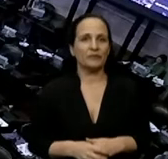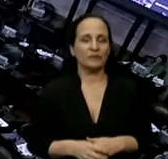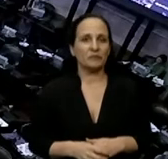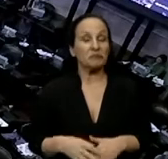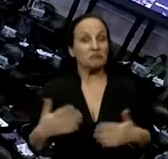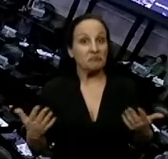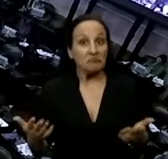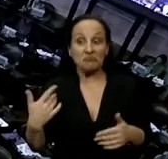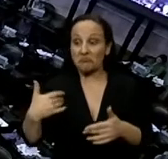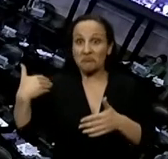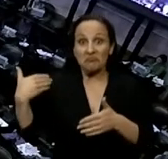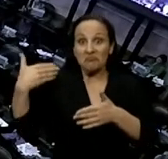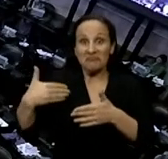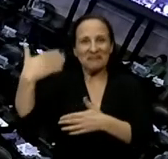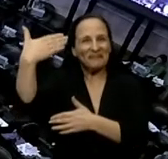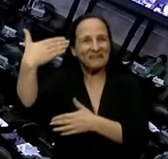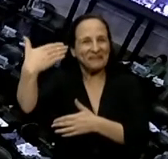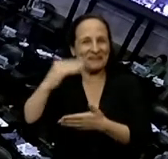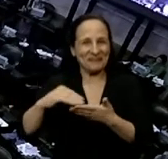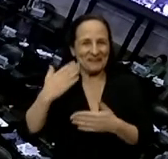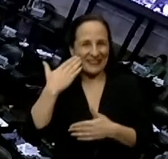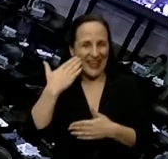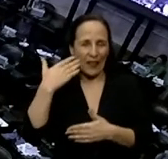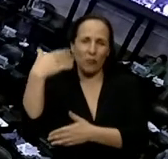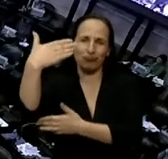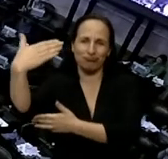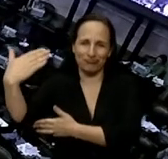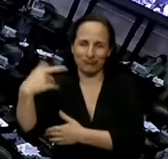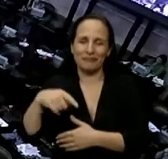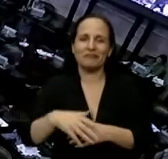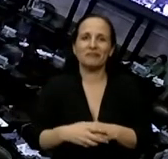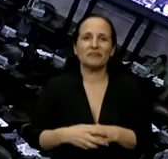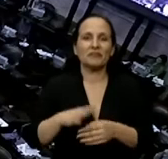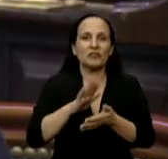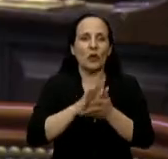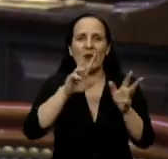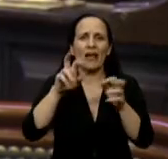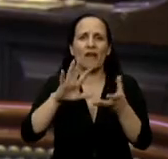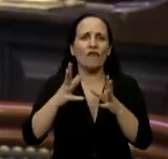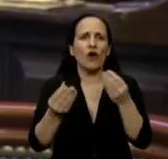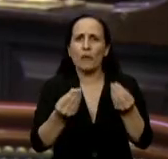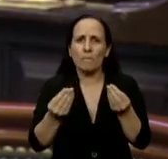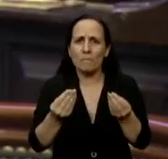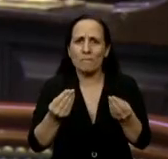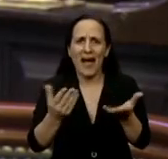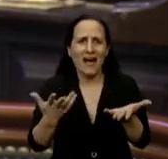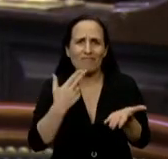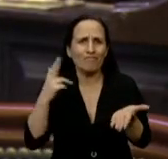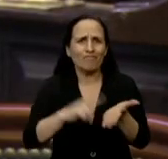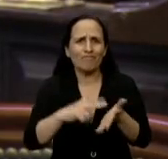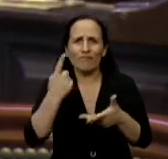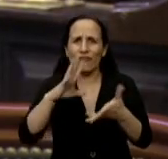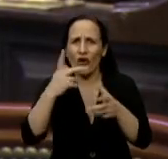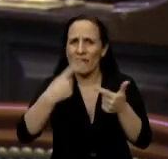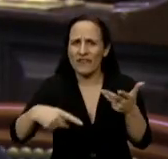Venimos escuchando en los discursos de esta tarde el tema del sistema tributario y creo que nadie en